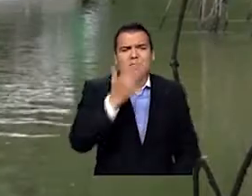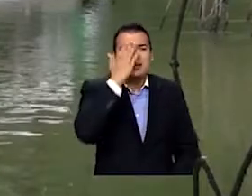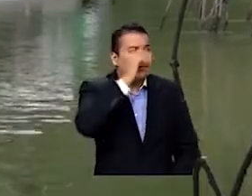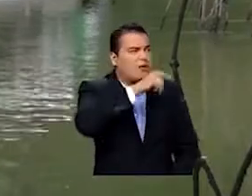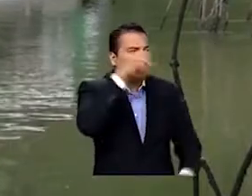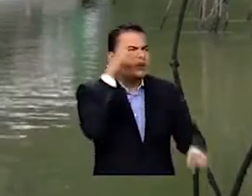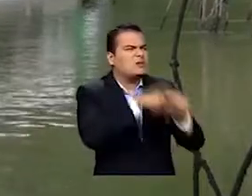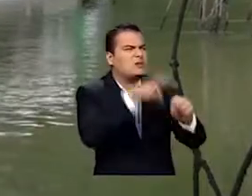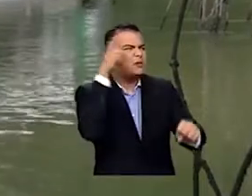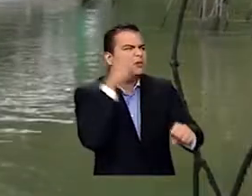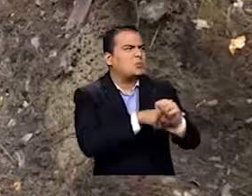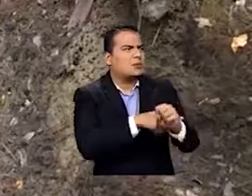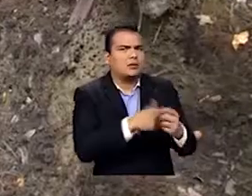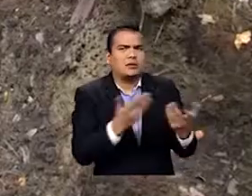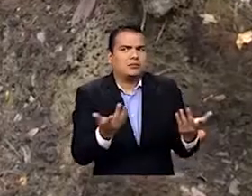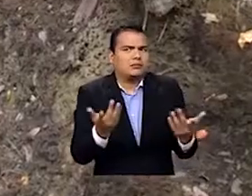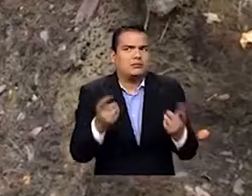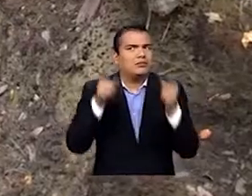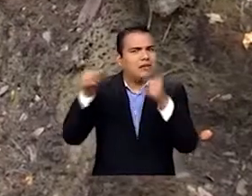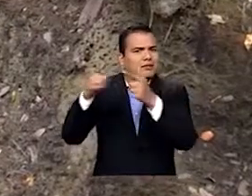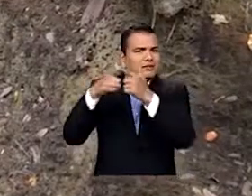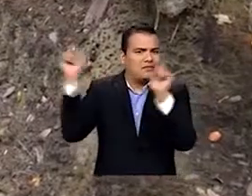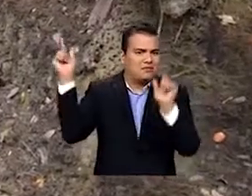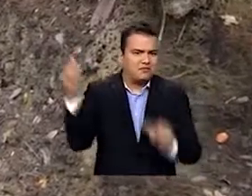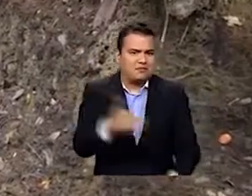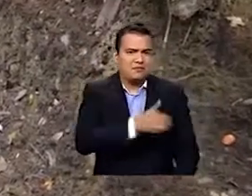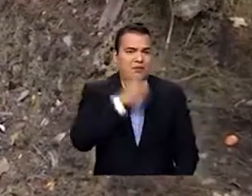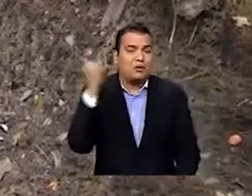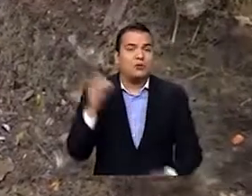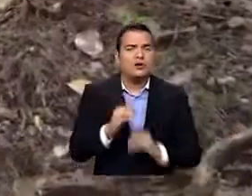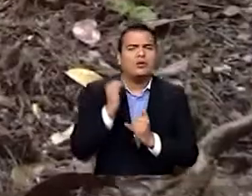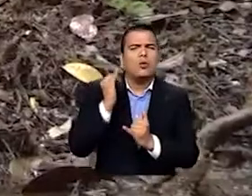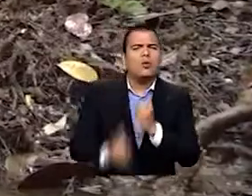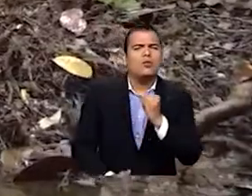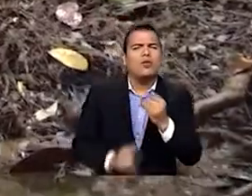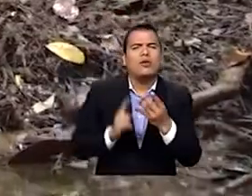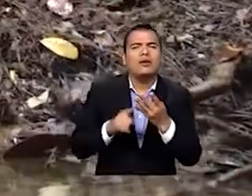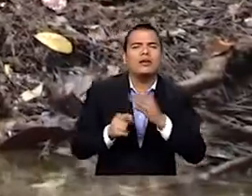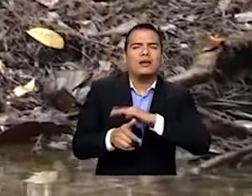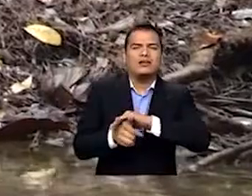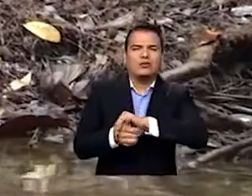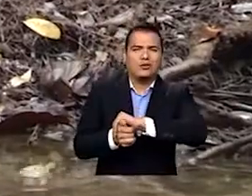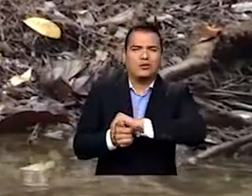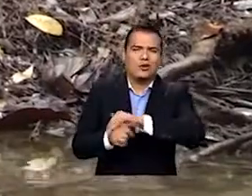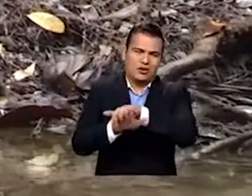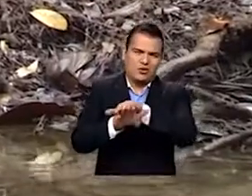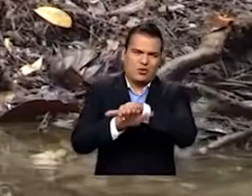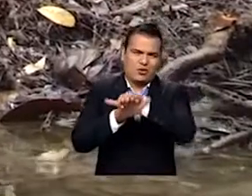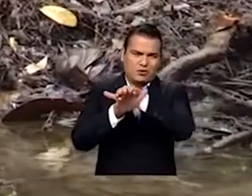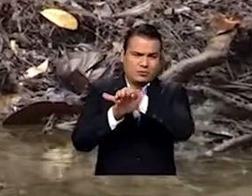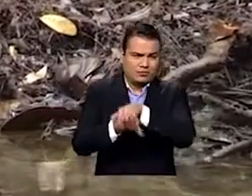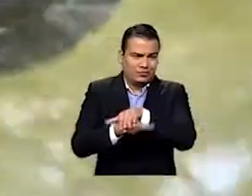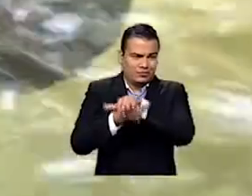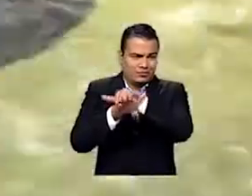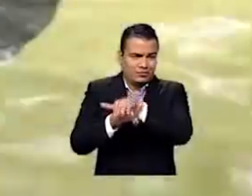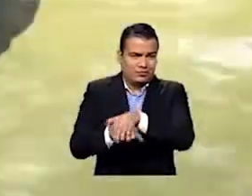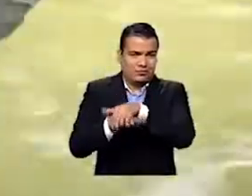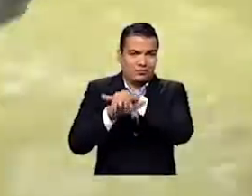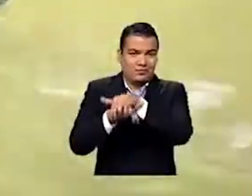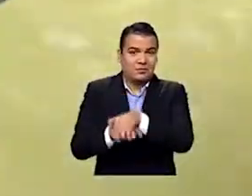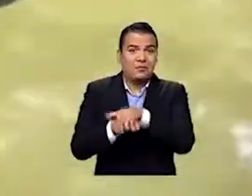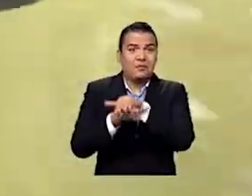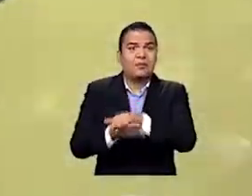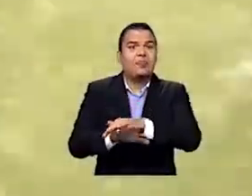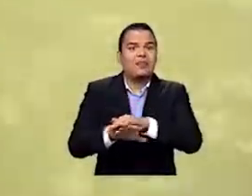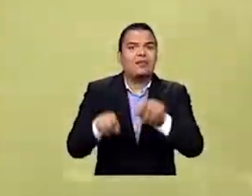no tratándolos como debe de ser. El turno de liberación final fue para las tortugas. Una a una fueron entrando en contacto con el agua y con